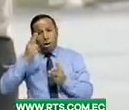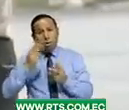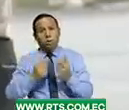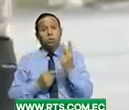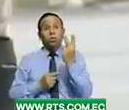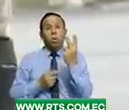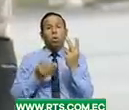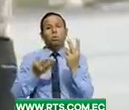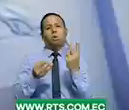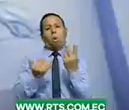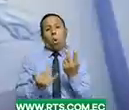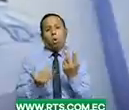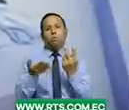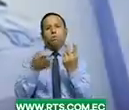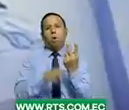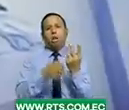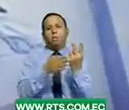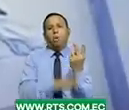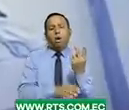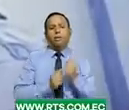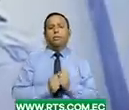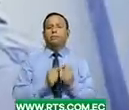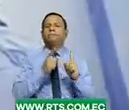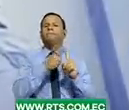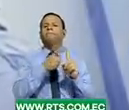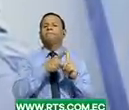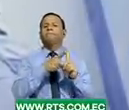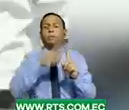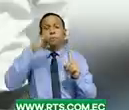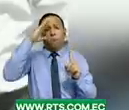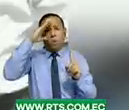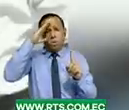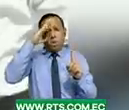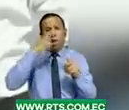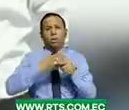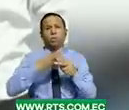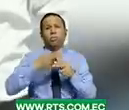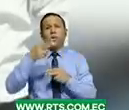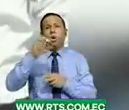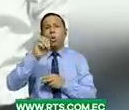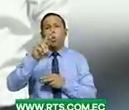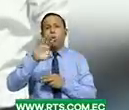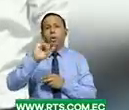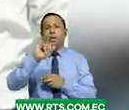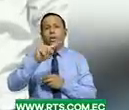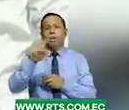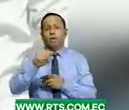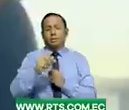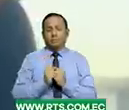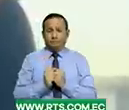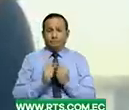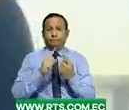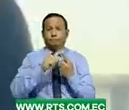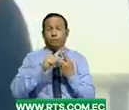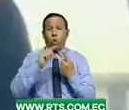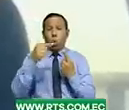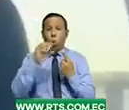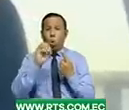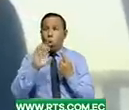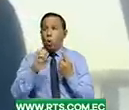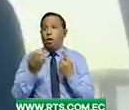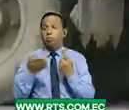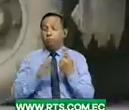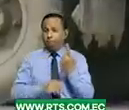más perdieron la vida. Se trata del cabo segundo de policía, Cristian Ortiz Pico, agente del GOE, y